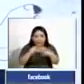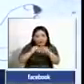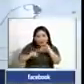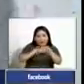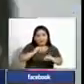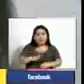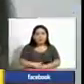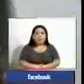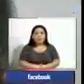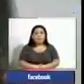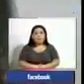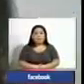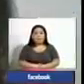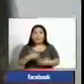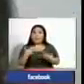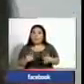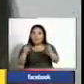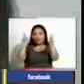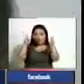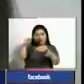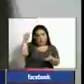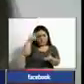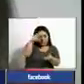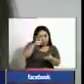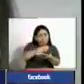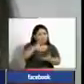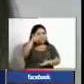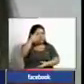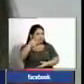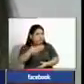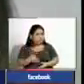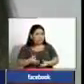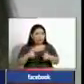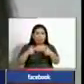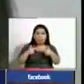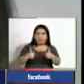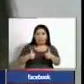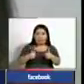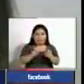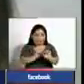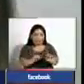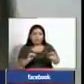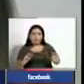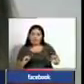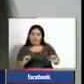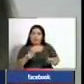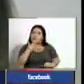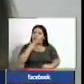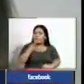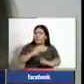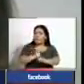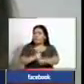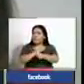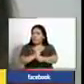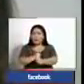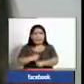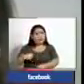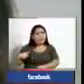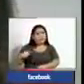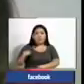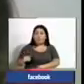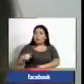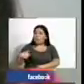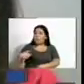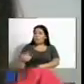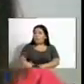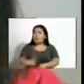Brindar educación con pautas de disciplina positiva es asegurar que el niño y la niña van a sentirse amados siempre y